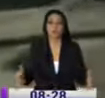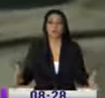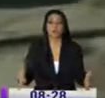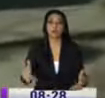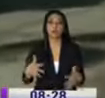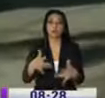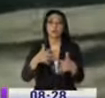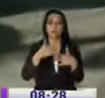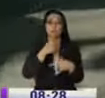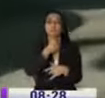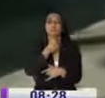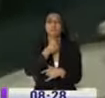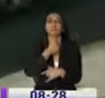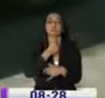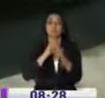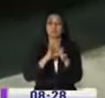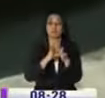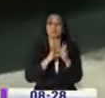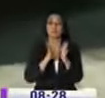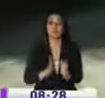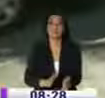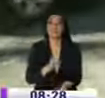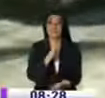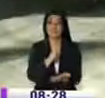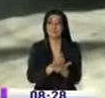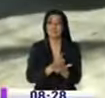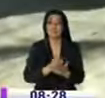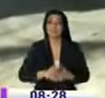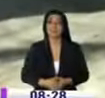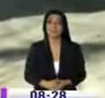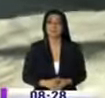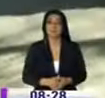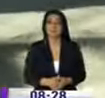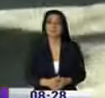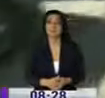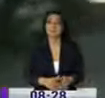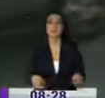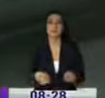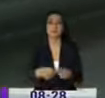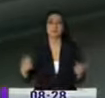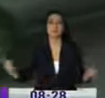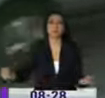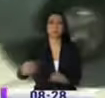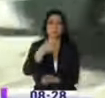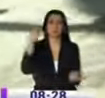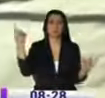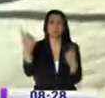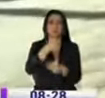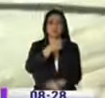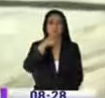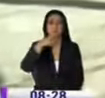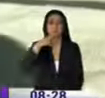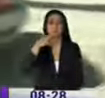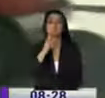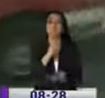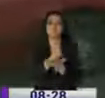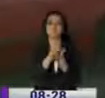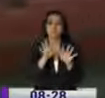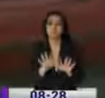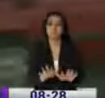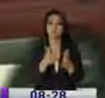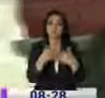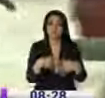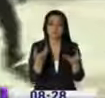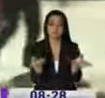bien decía ya nuestra compañera Andrea Valareso, como que fuera un remolino en pleno desierto. Nosotros nos encontramos ya con